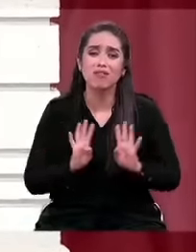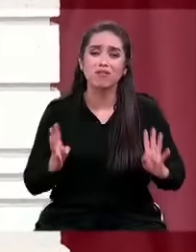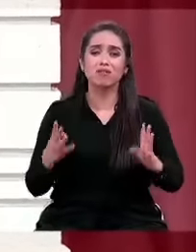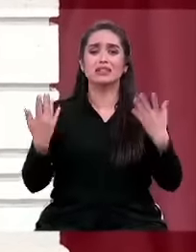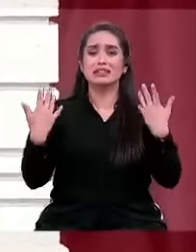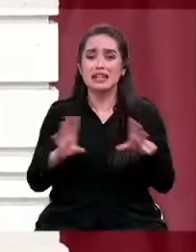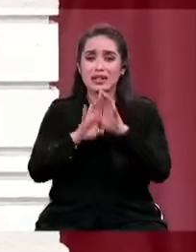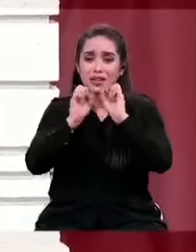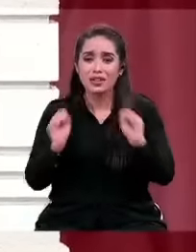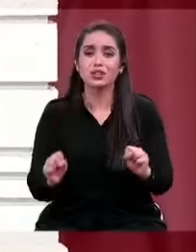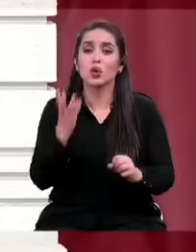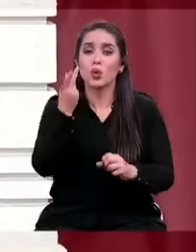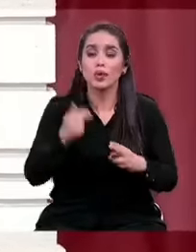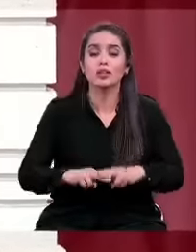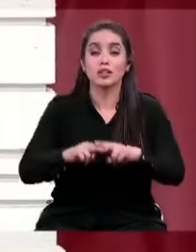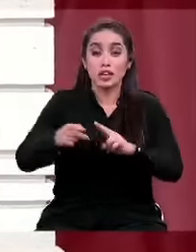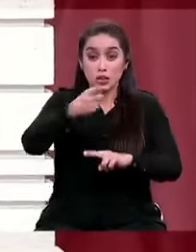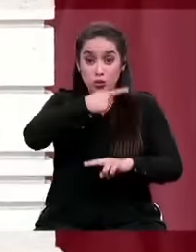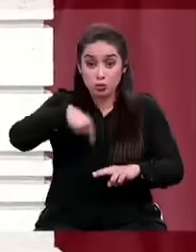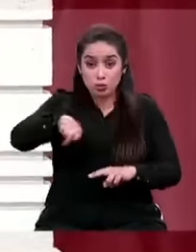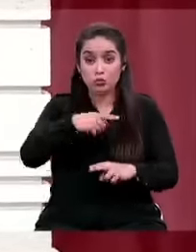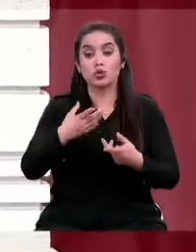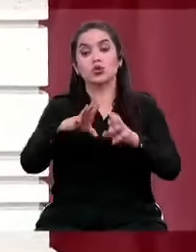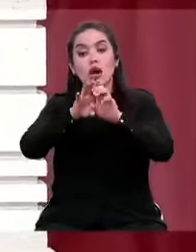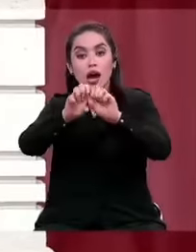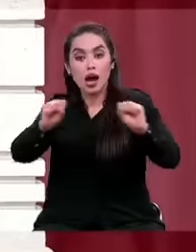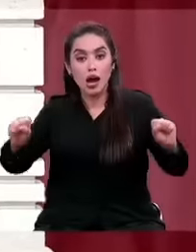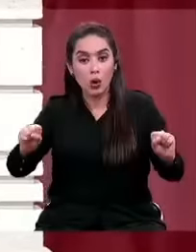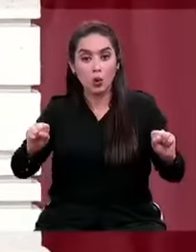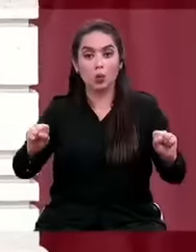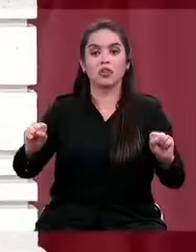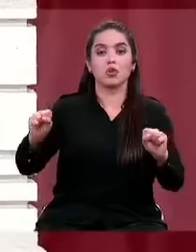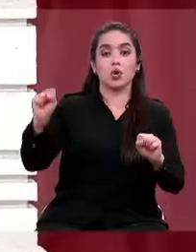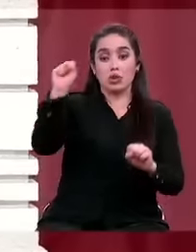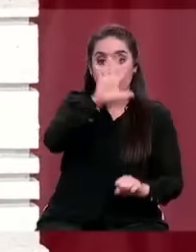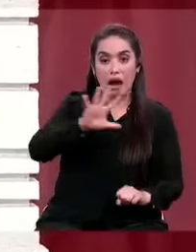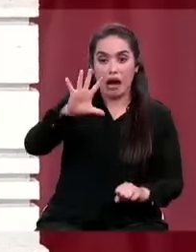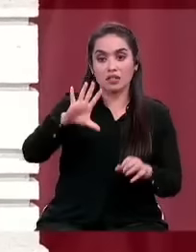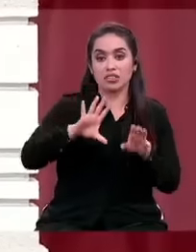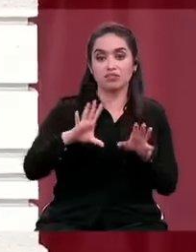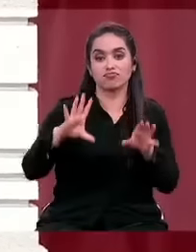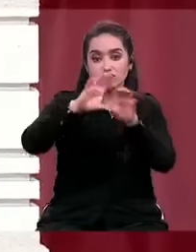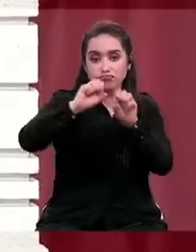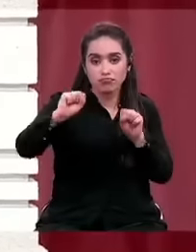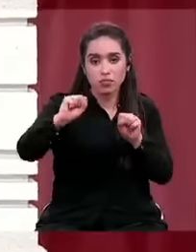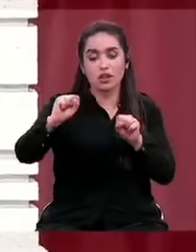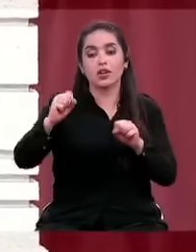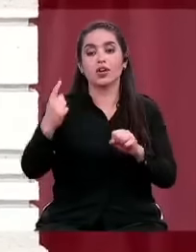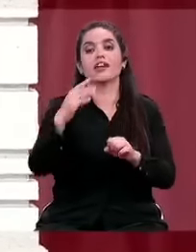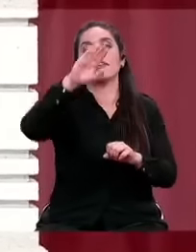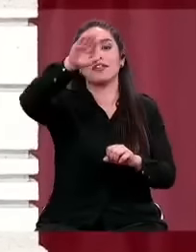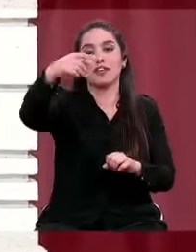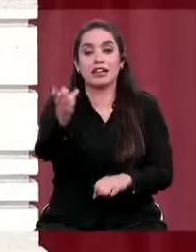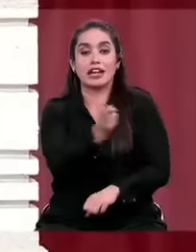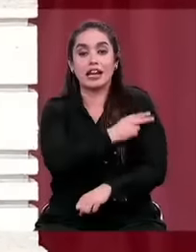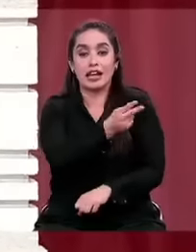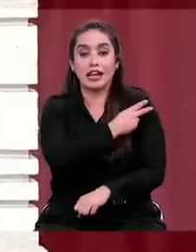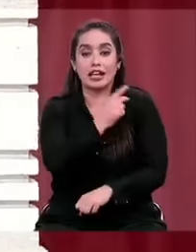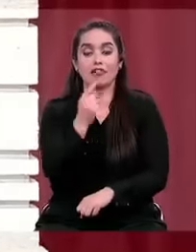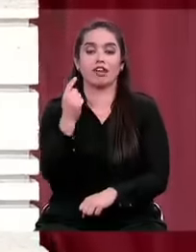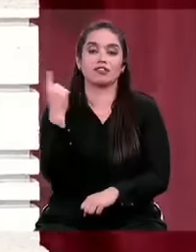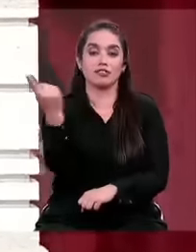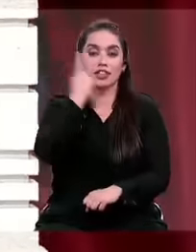Bueno, quiero decirle a nuestros clientes que hemos hecho un convenio con el gigante asiático y esta noche la cifra la viene a dar nuestro gerente general de China, es